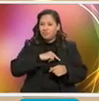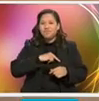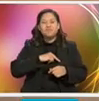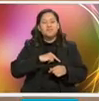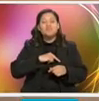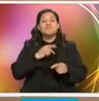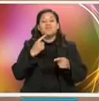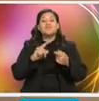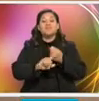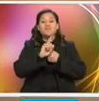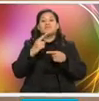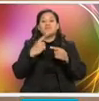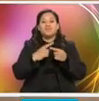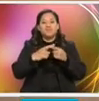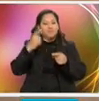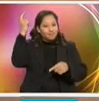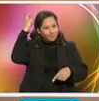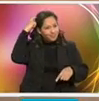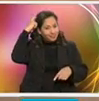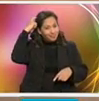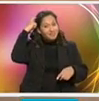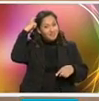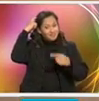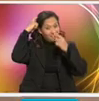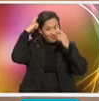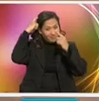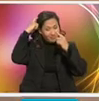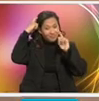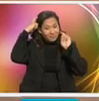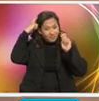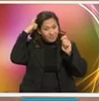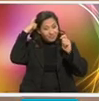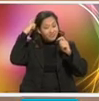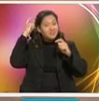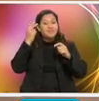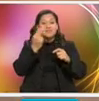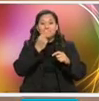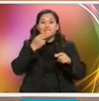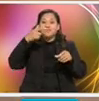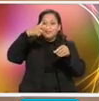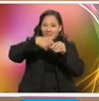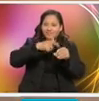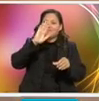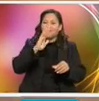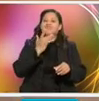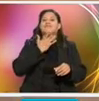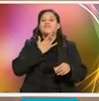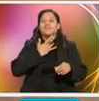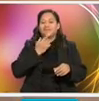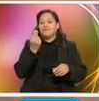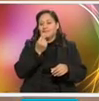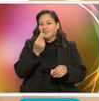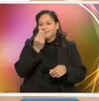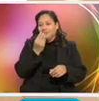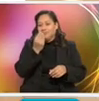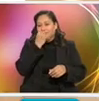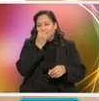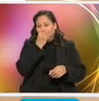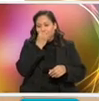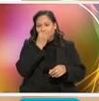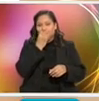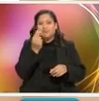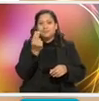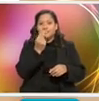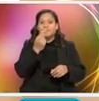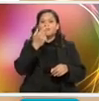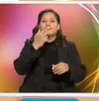afectando directamente al cerebro, porque el cerebro es el órgano que necesita gasolina, o vamos a llamarle por su nombre correcto,